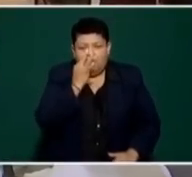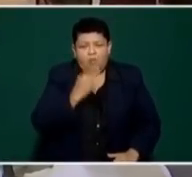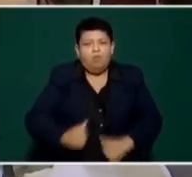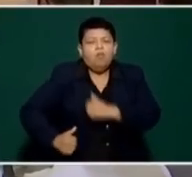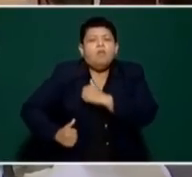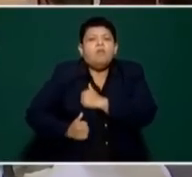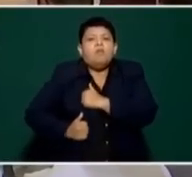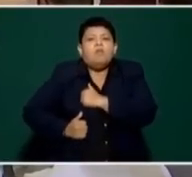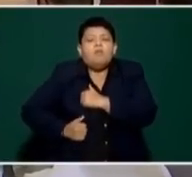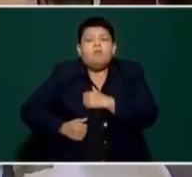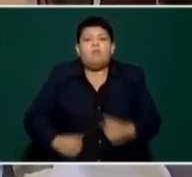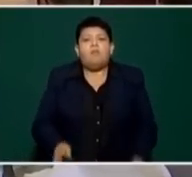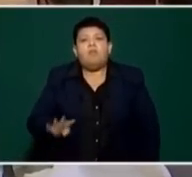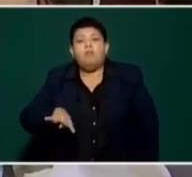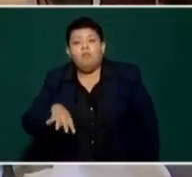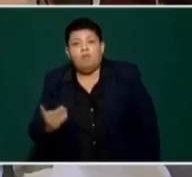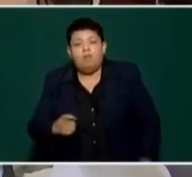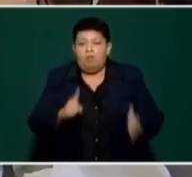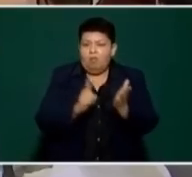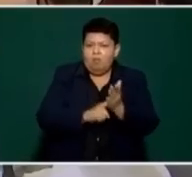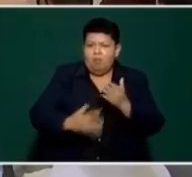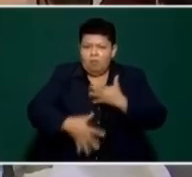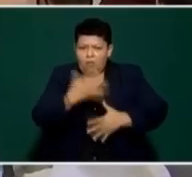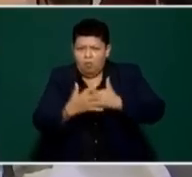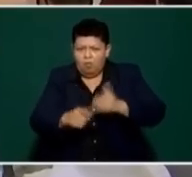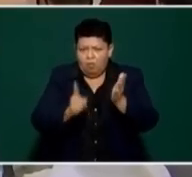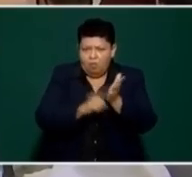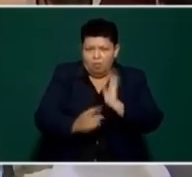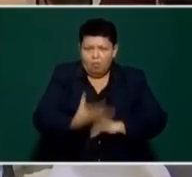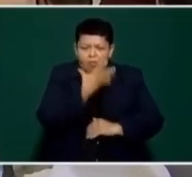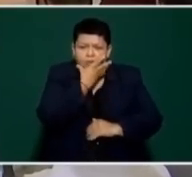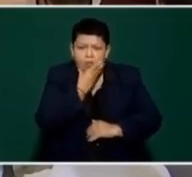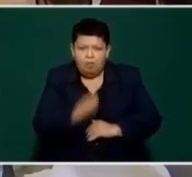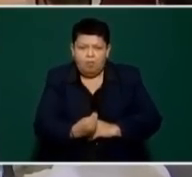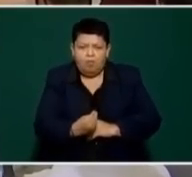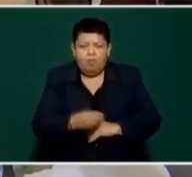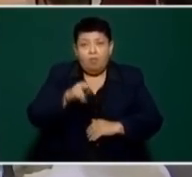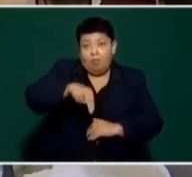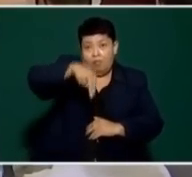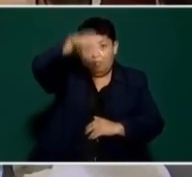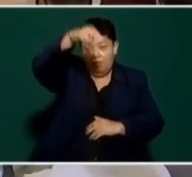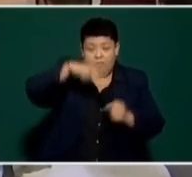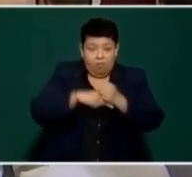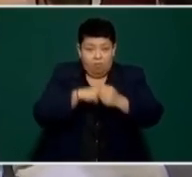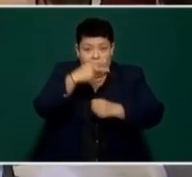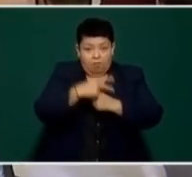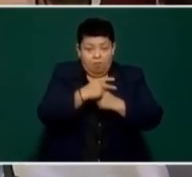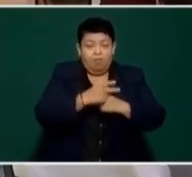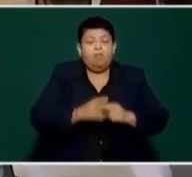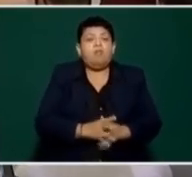de 14 mil, casi 15 mil hombres en la parte norte del país.